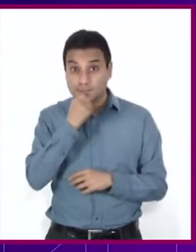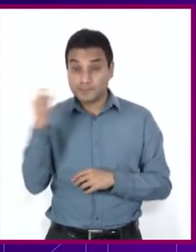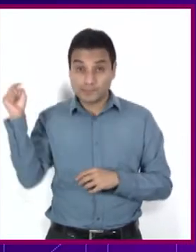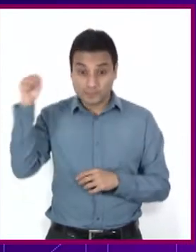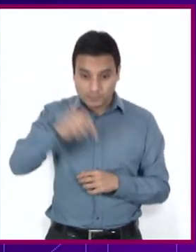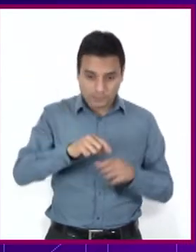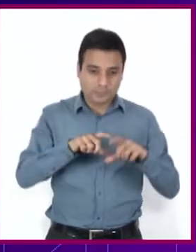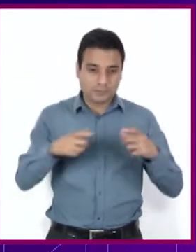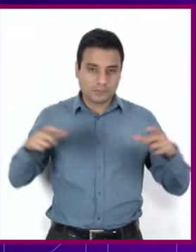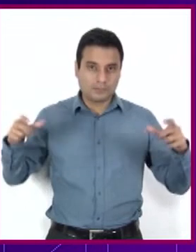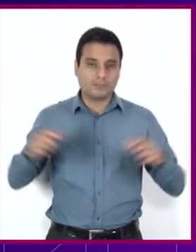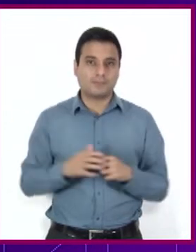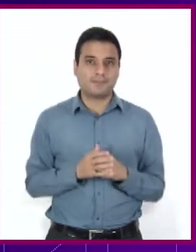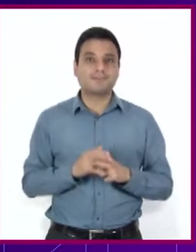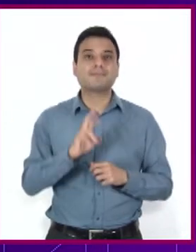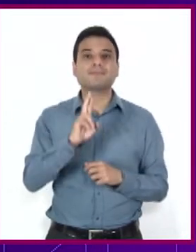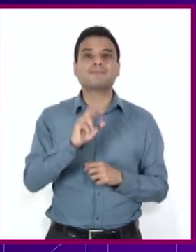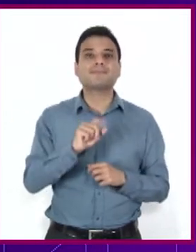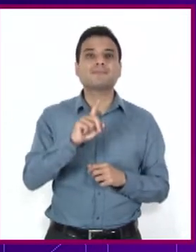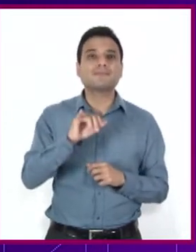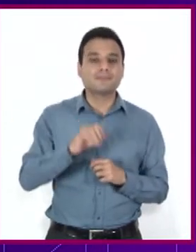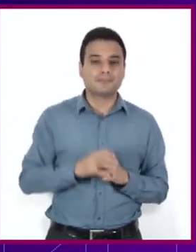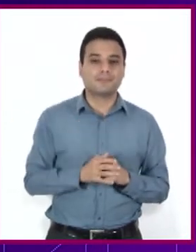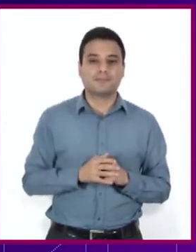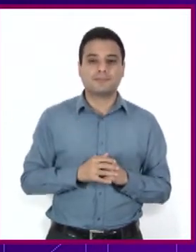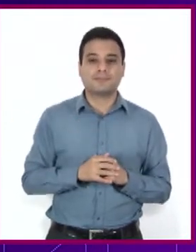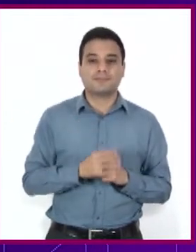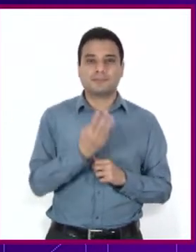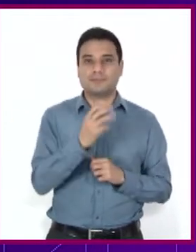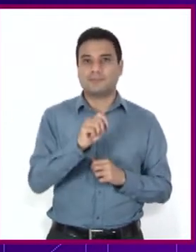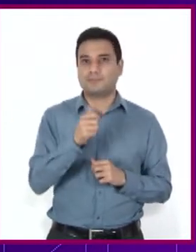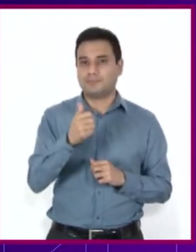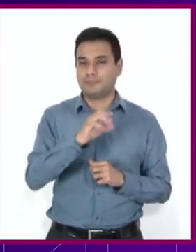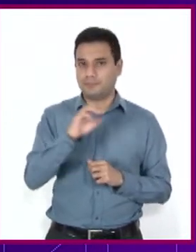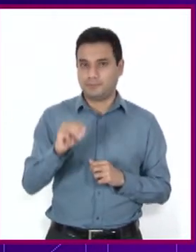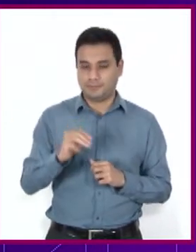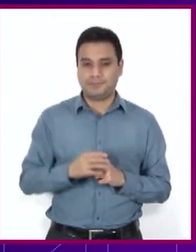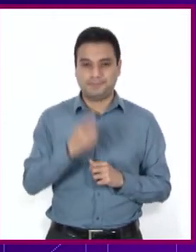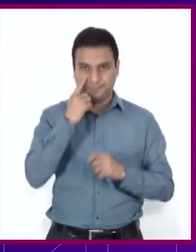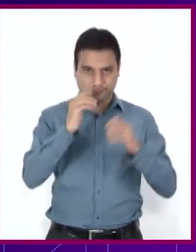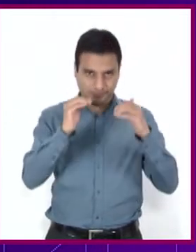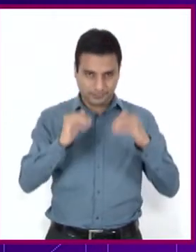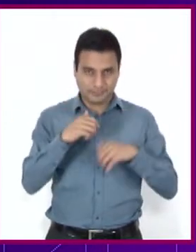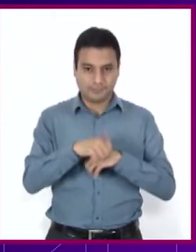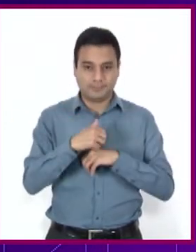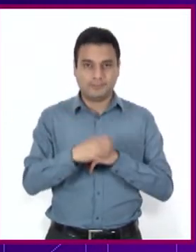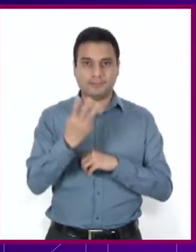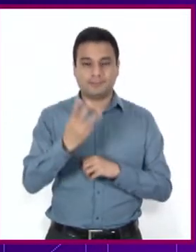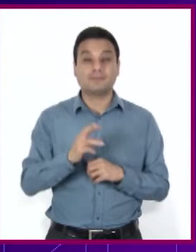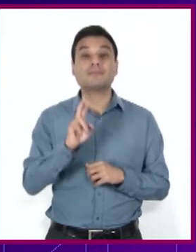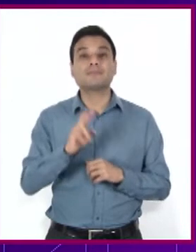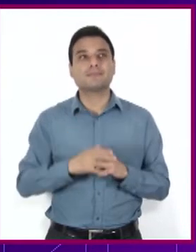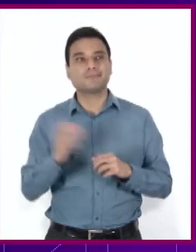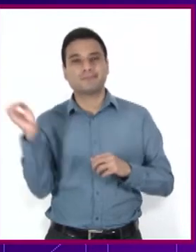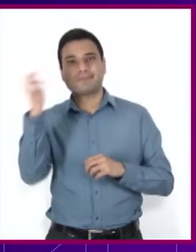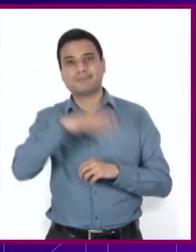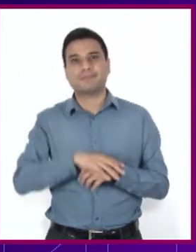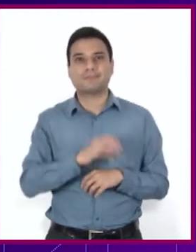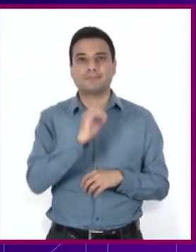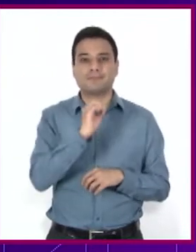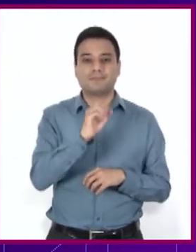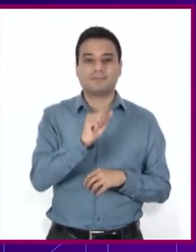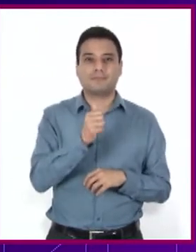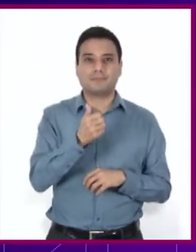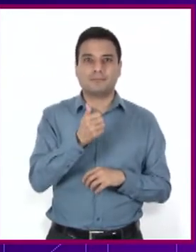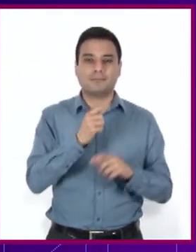un círculo con radio igual a 3.6 centímetros. En el tercer caso, R es igual a 0.6 por